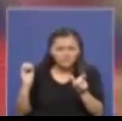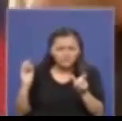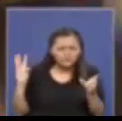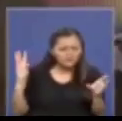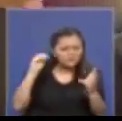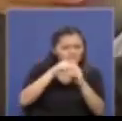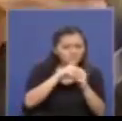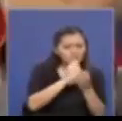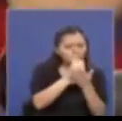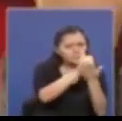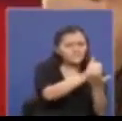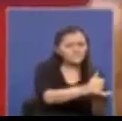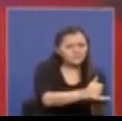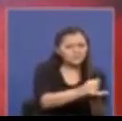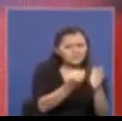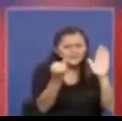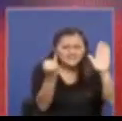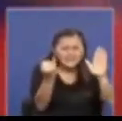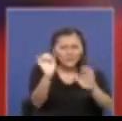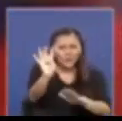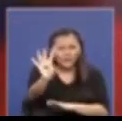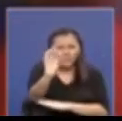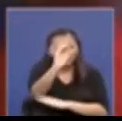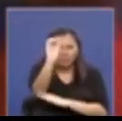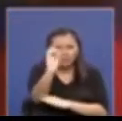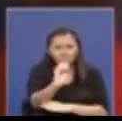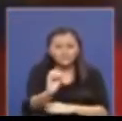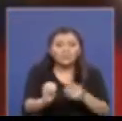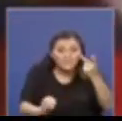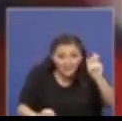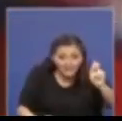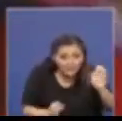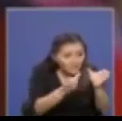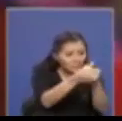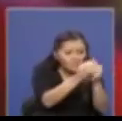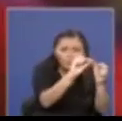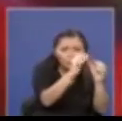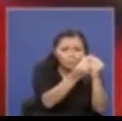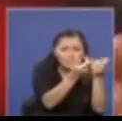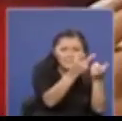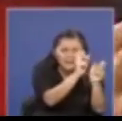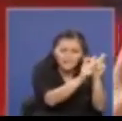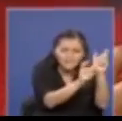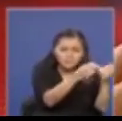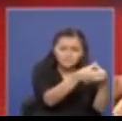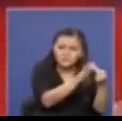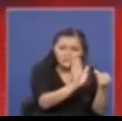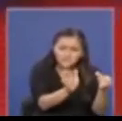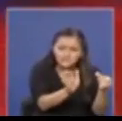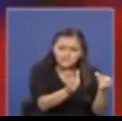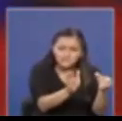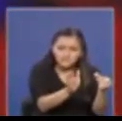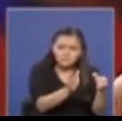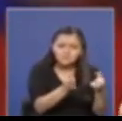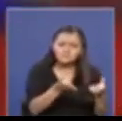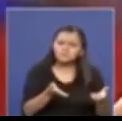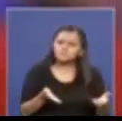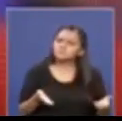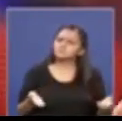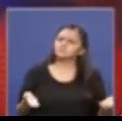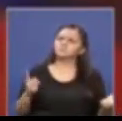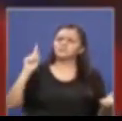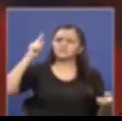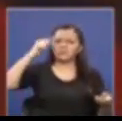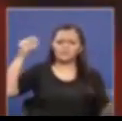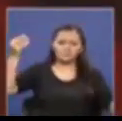industrial, acaparaban 64% del subsidio. ¿Se dan cuenta de eso? ¿Ya? Entonces eran subsidios